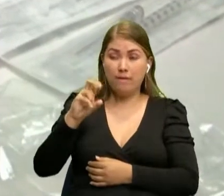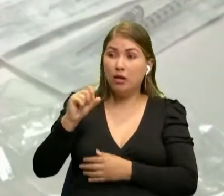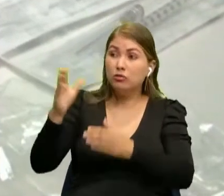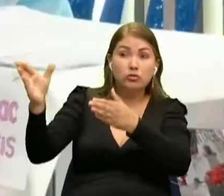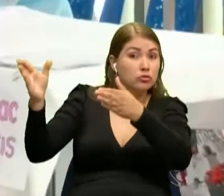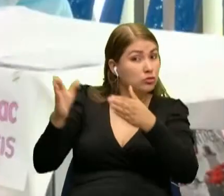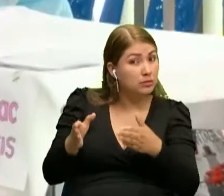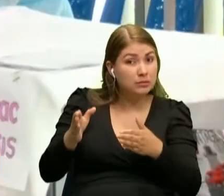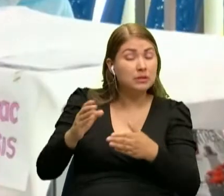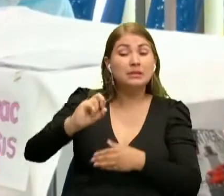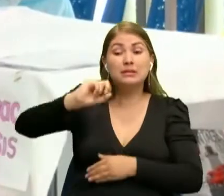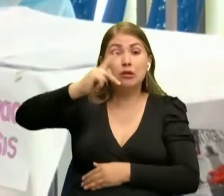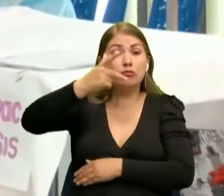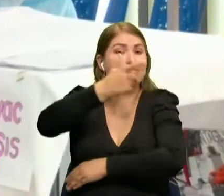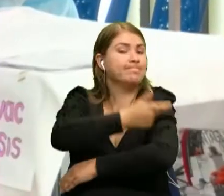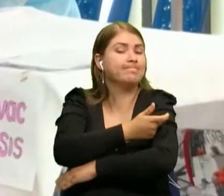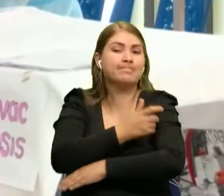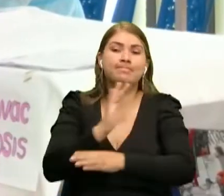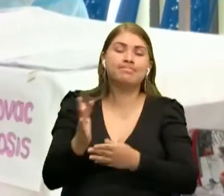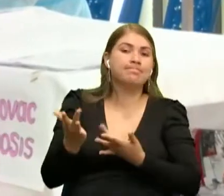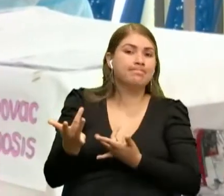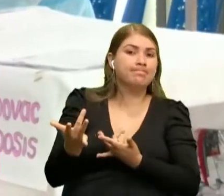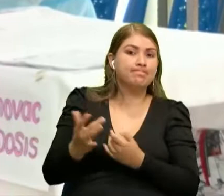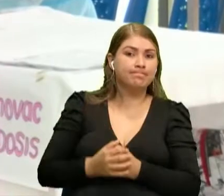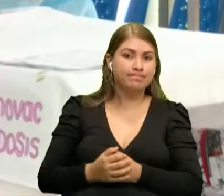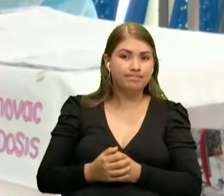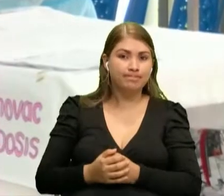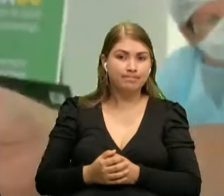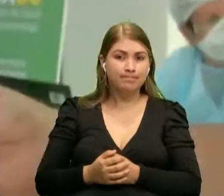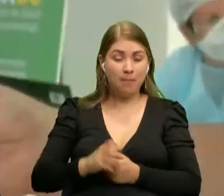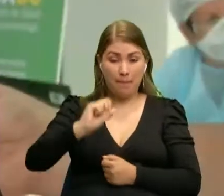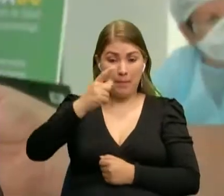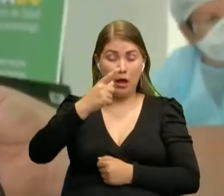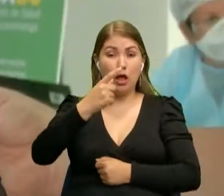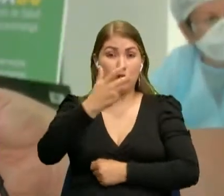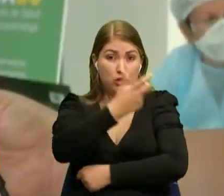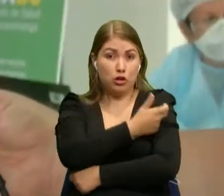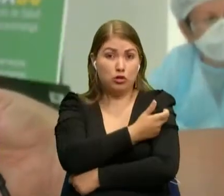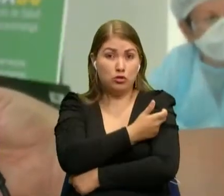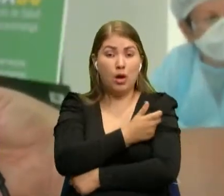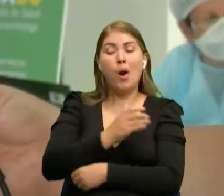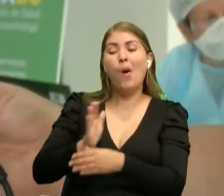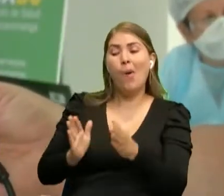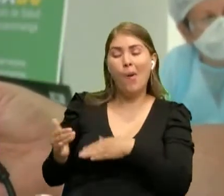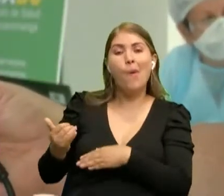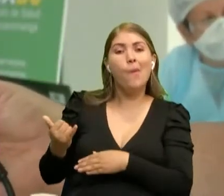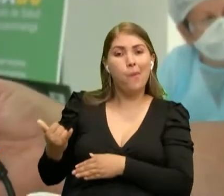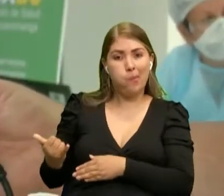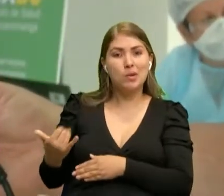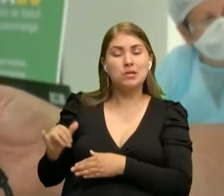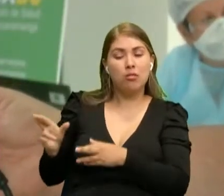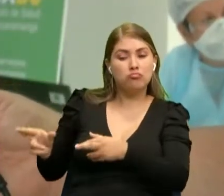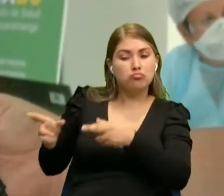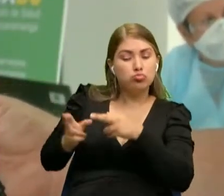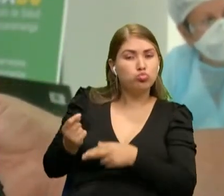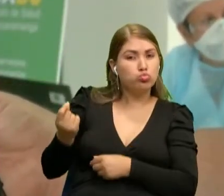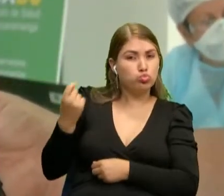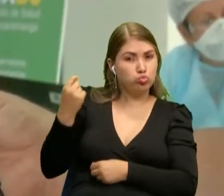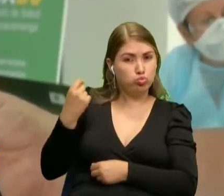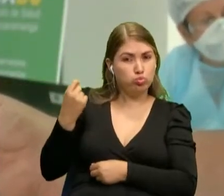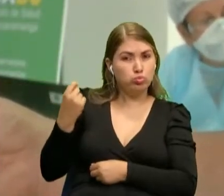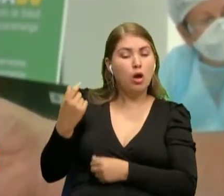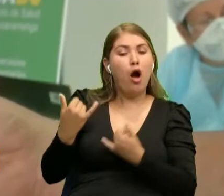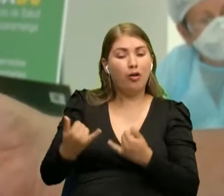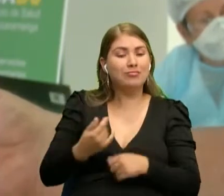dosis estaría en riesgo. Y biológicos para primera dosis, pues tenemos las de AstraZeneca, que nos entregaron hace unos días y que es